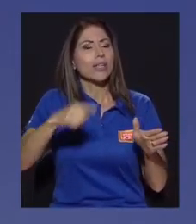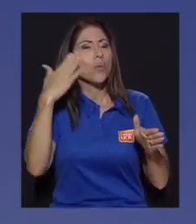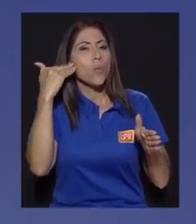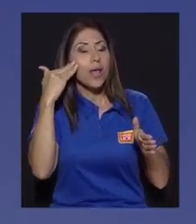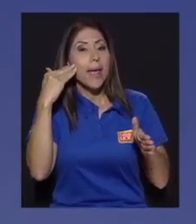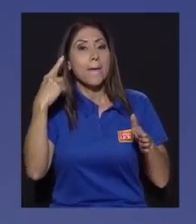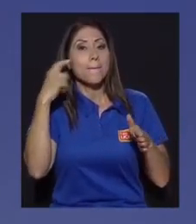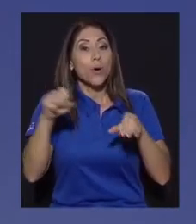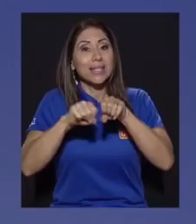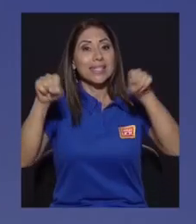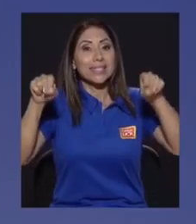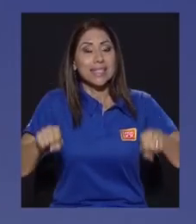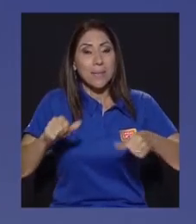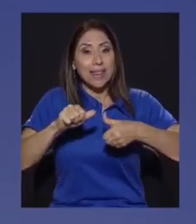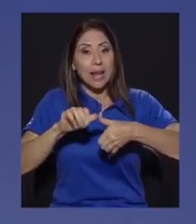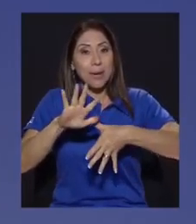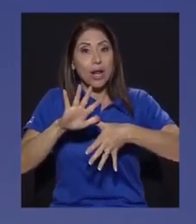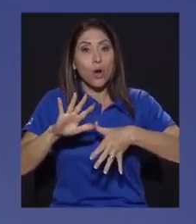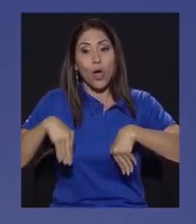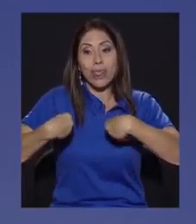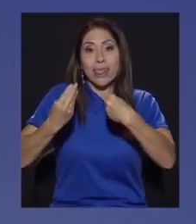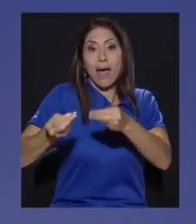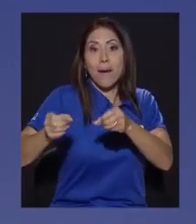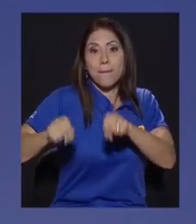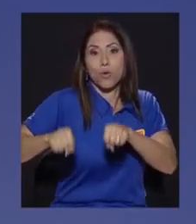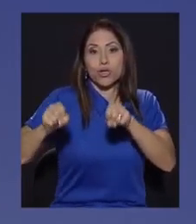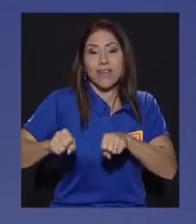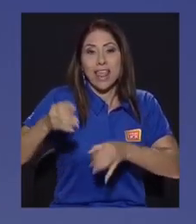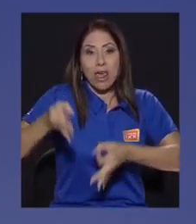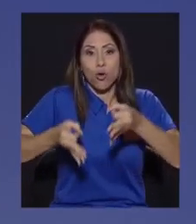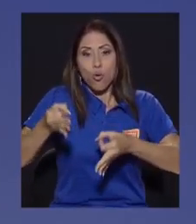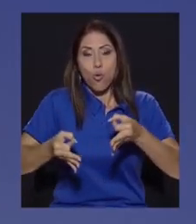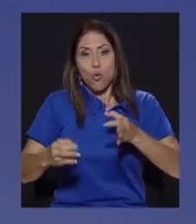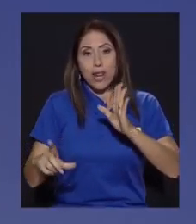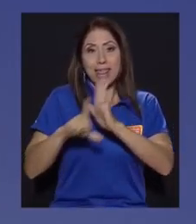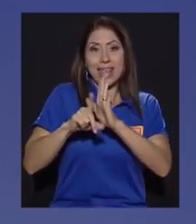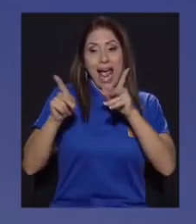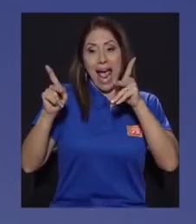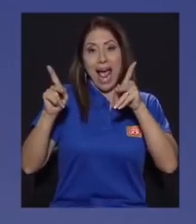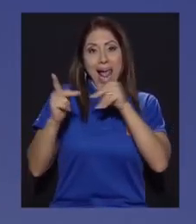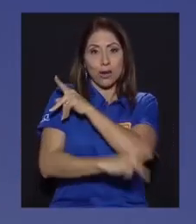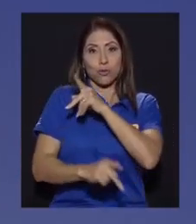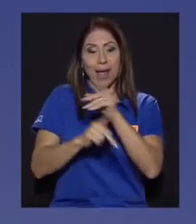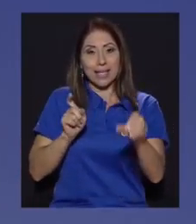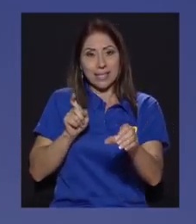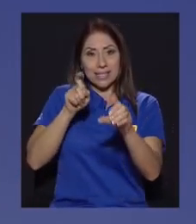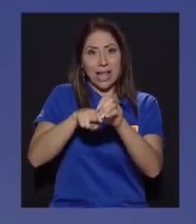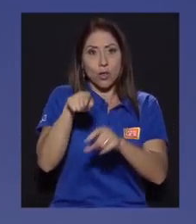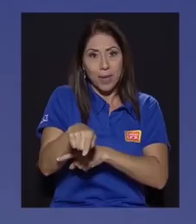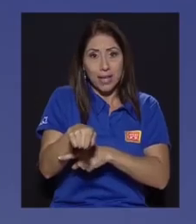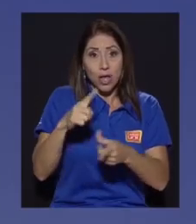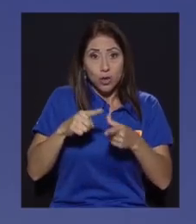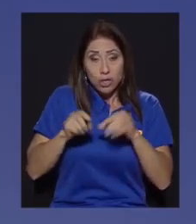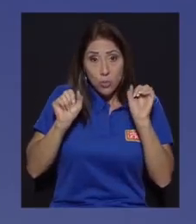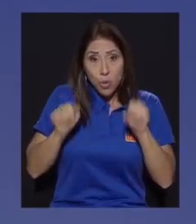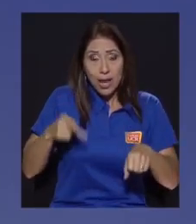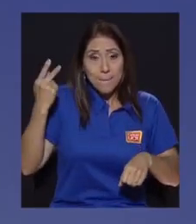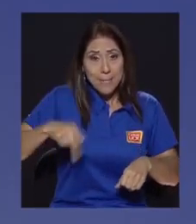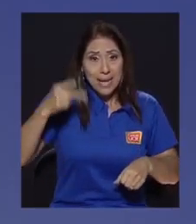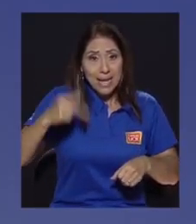posibilidad jurídica que nos podía dar a los países o estados miembros y en ese sentido allí podría peligrar la